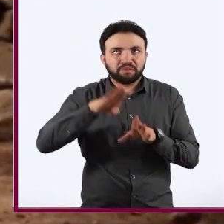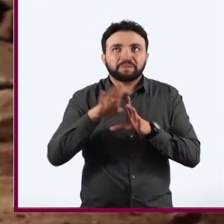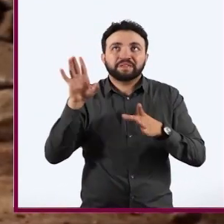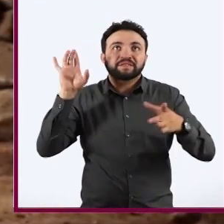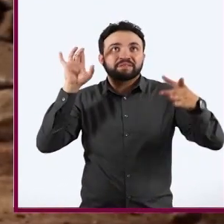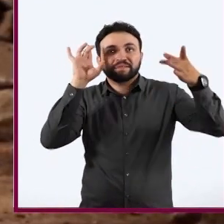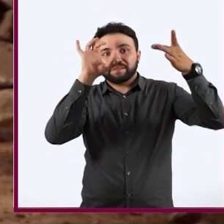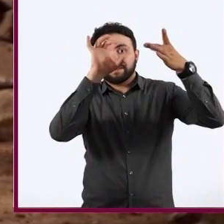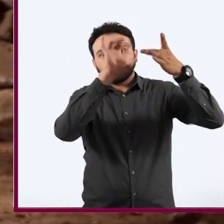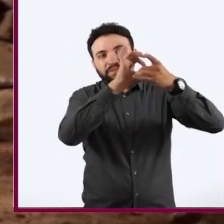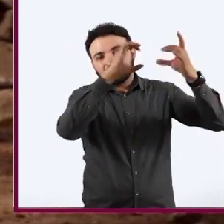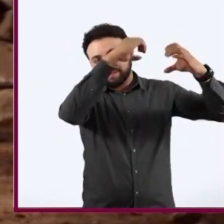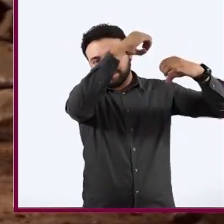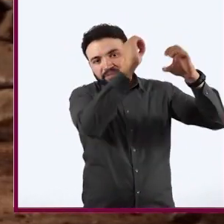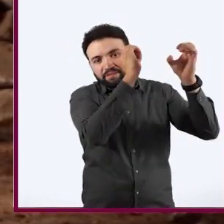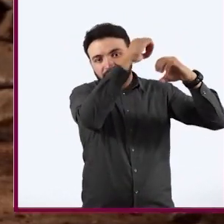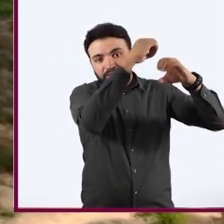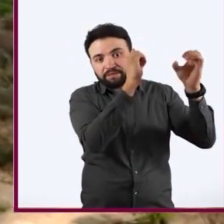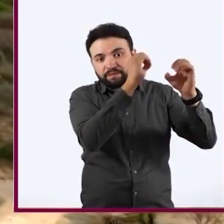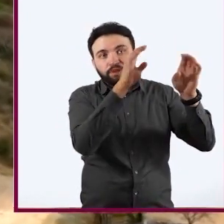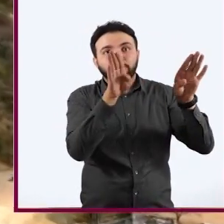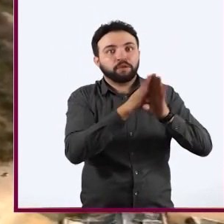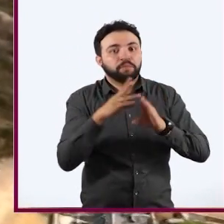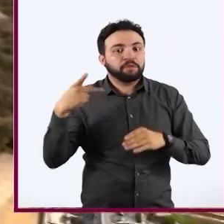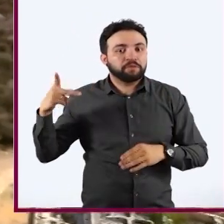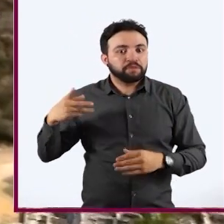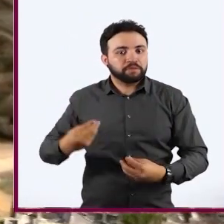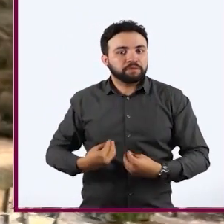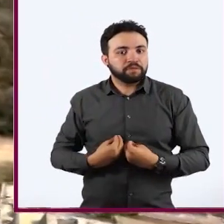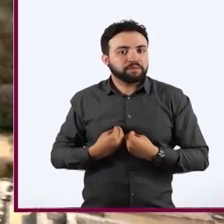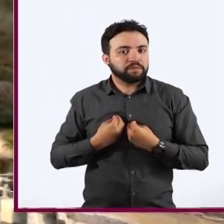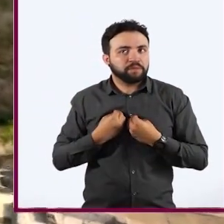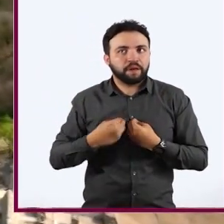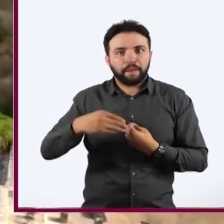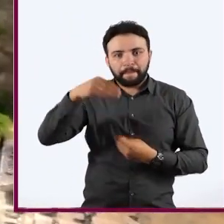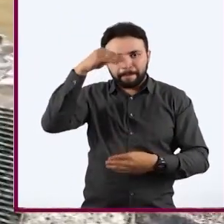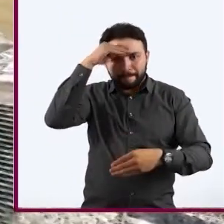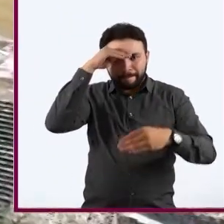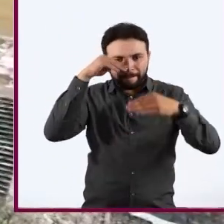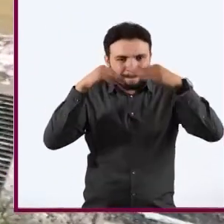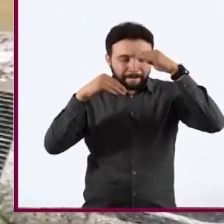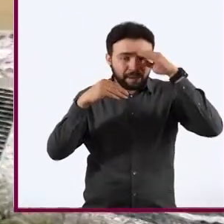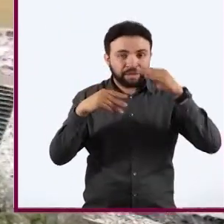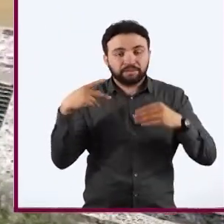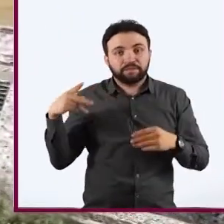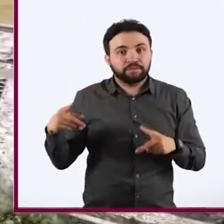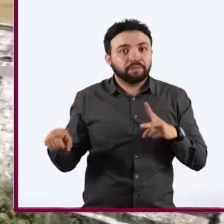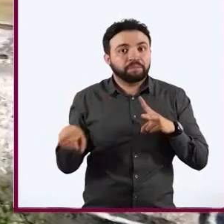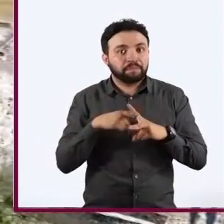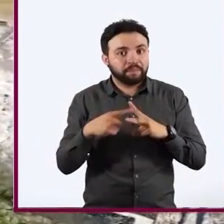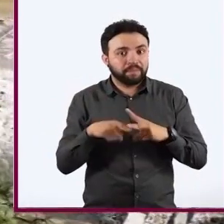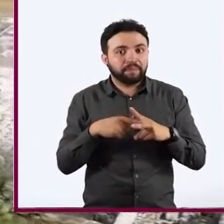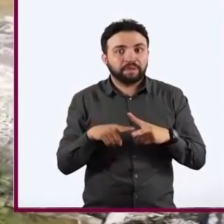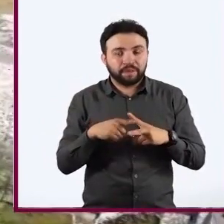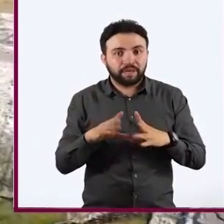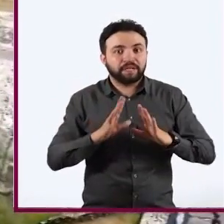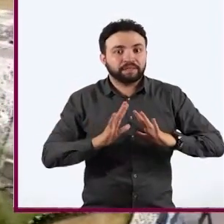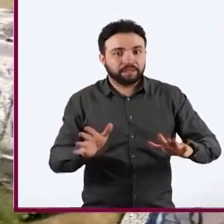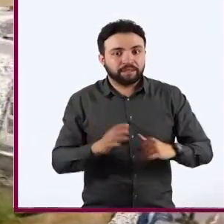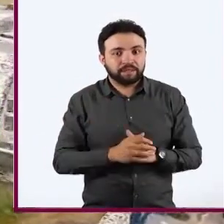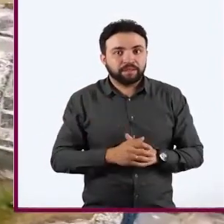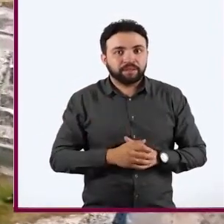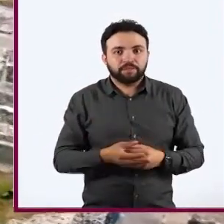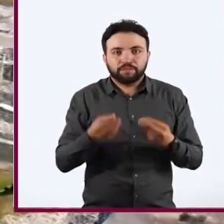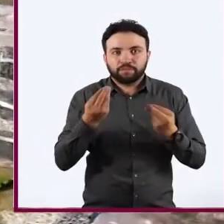hablan ya de un pensamiento matemático y de un pensamiento astronómico, que no muchas veces los pueblos occidentales nos reconocen, pero que ya